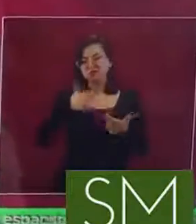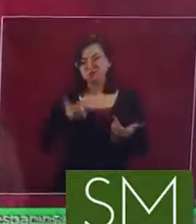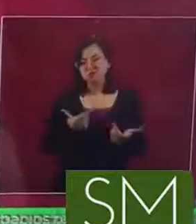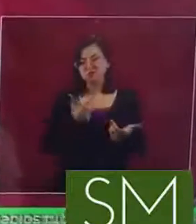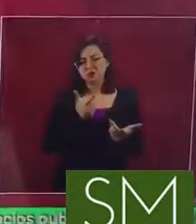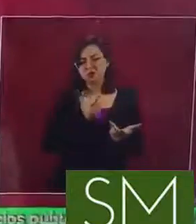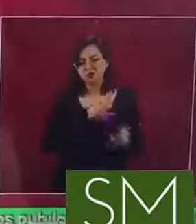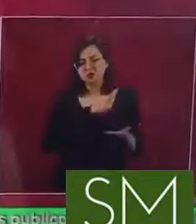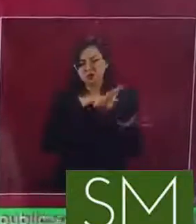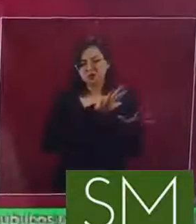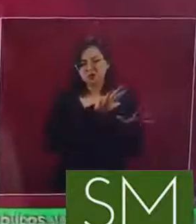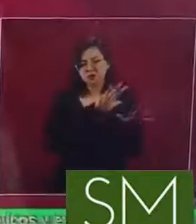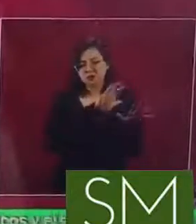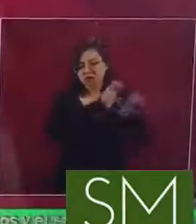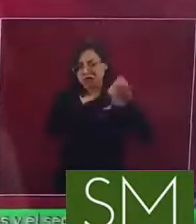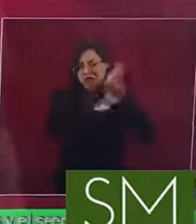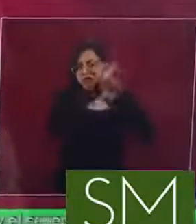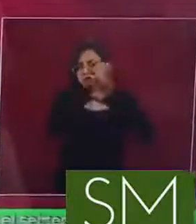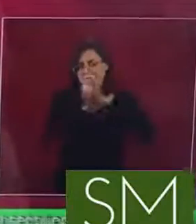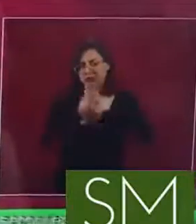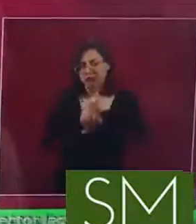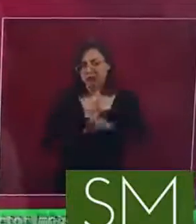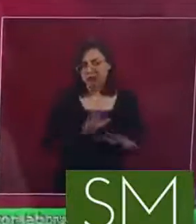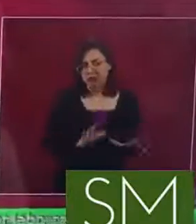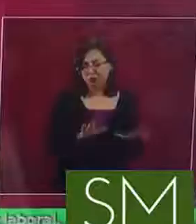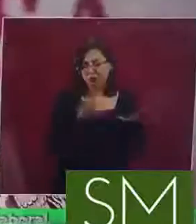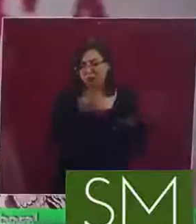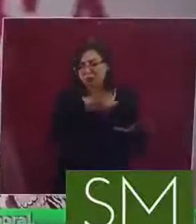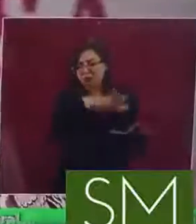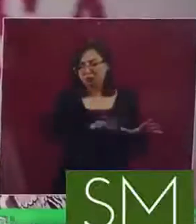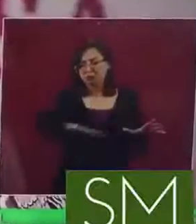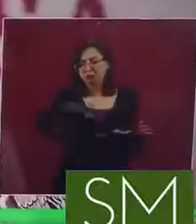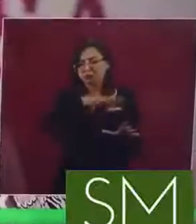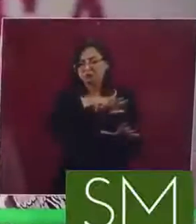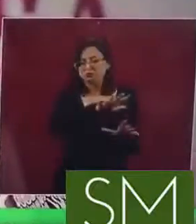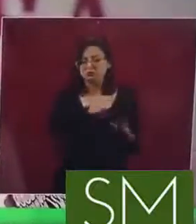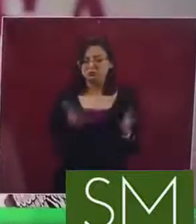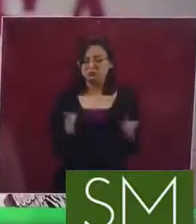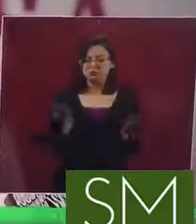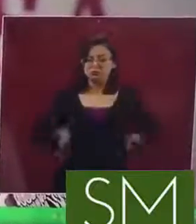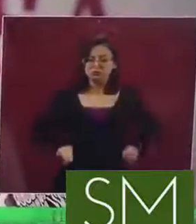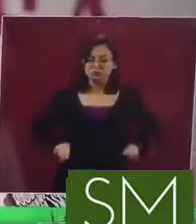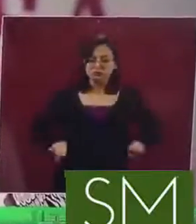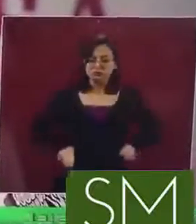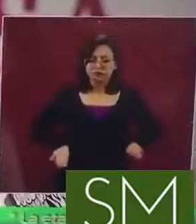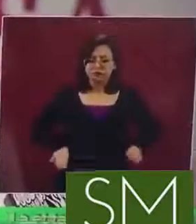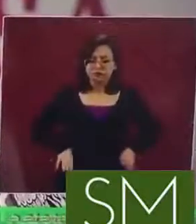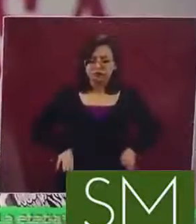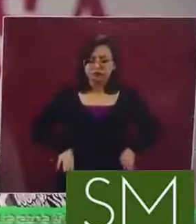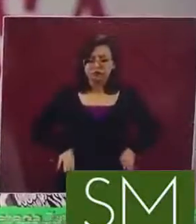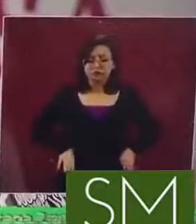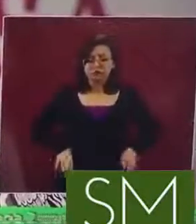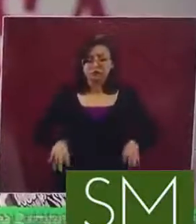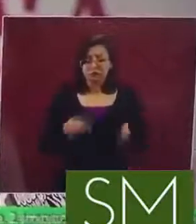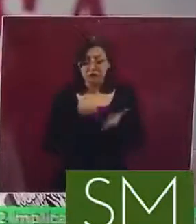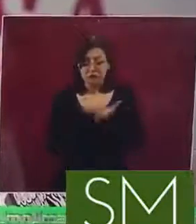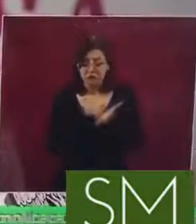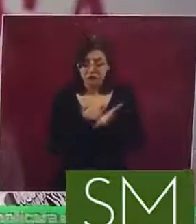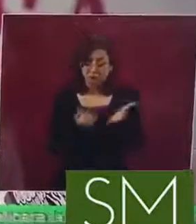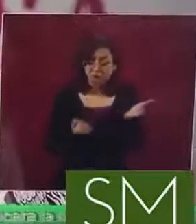estado, decide que no va